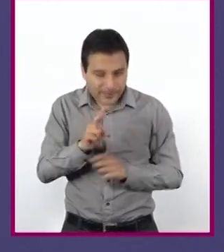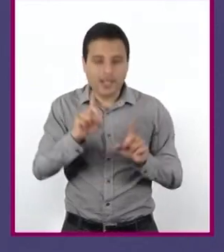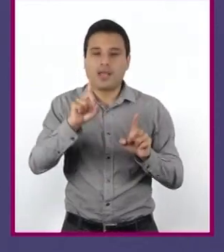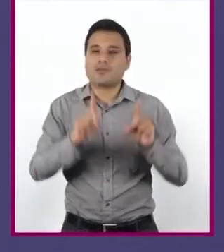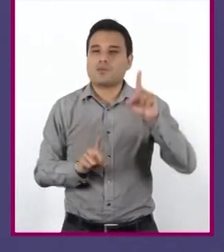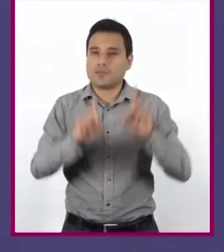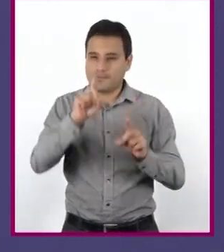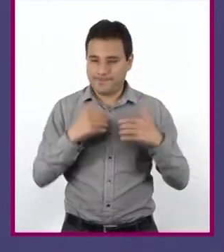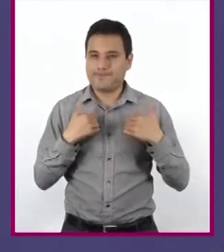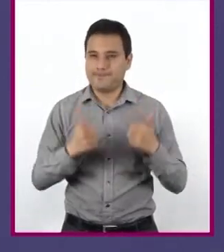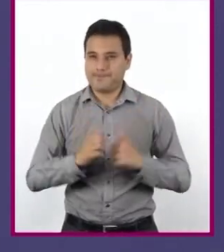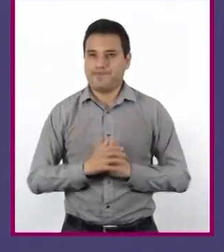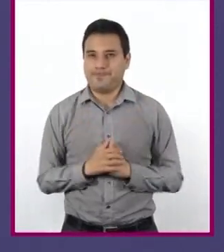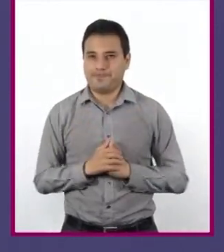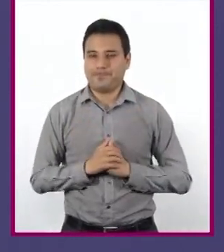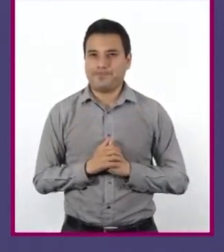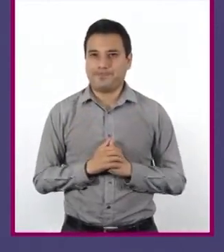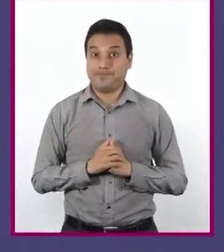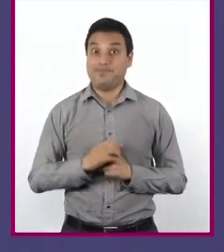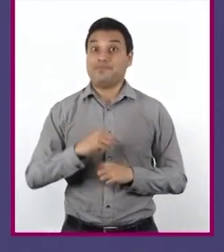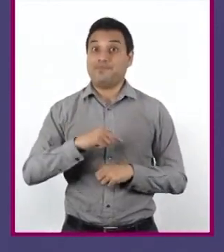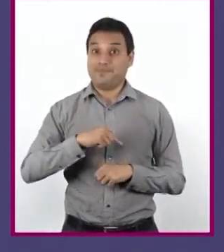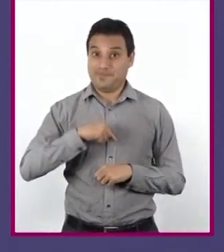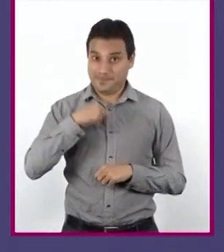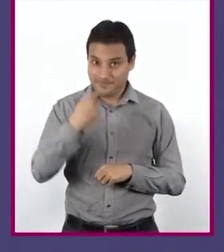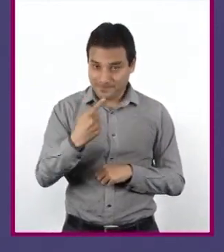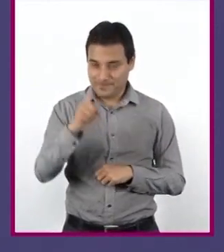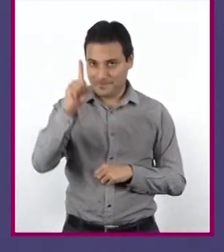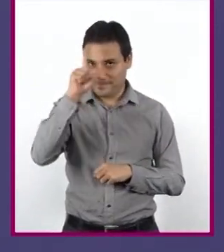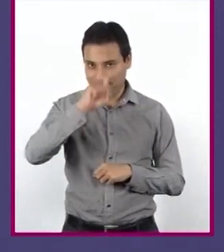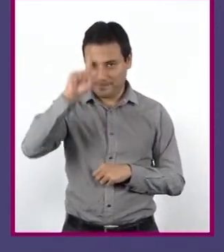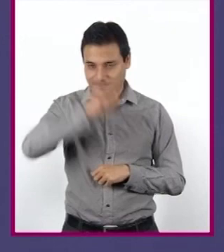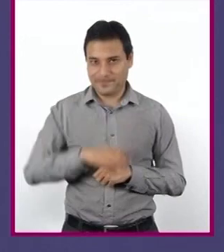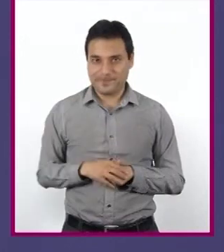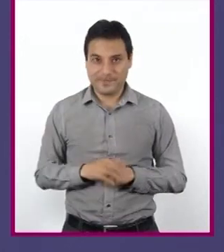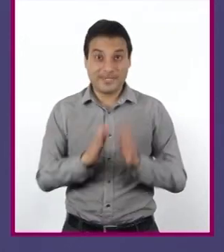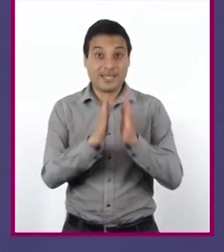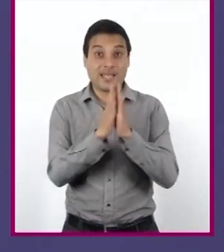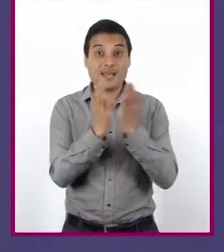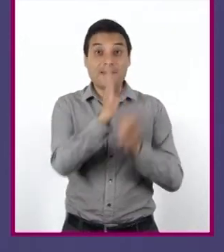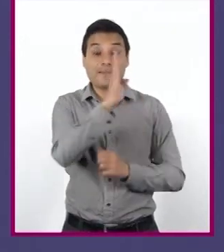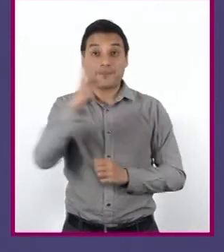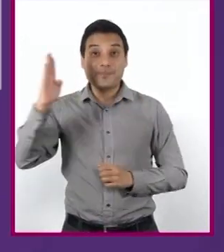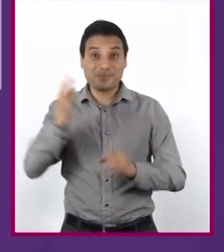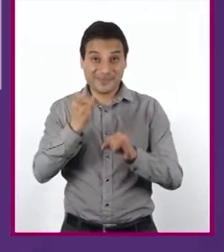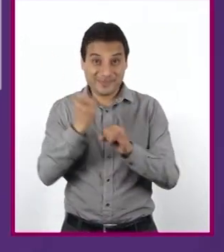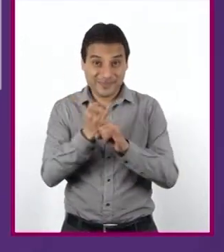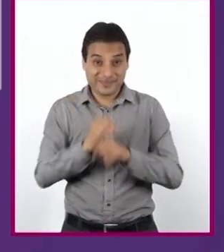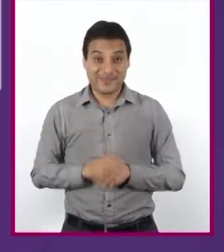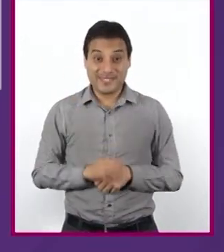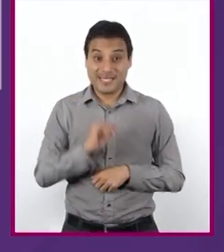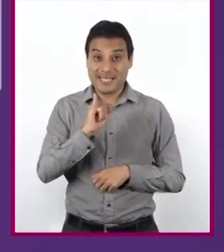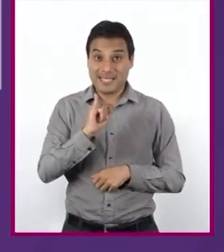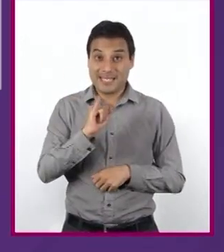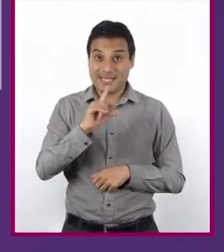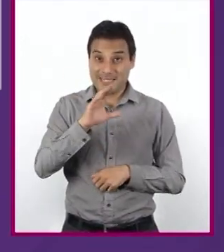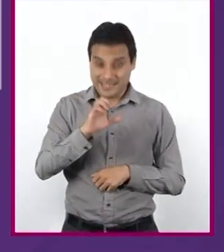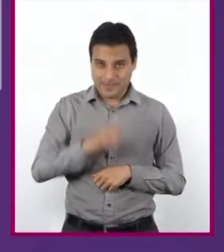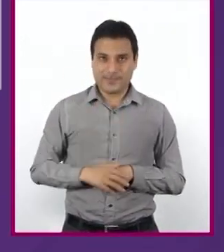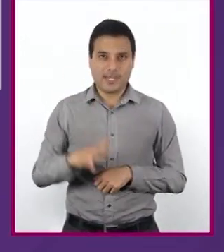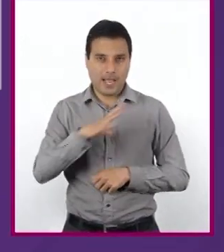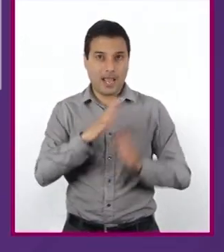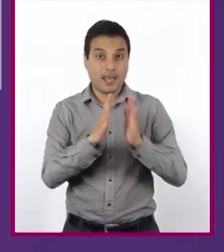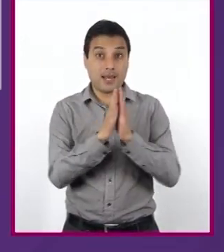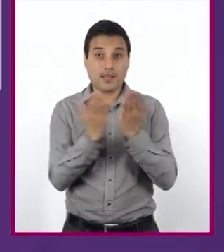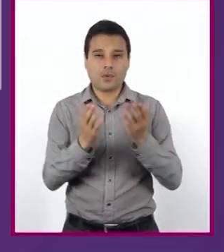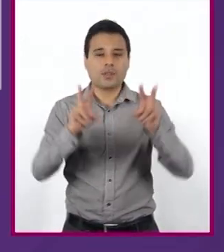duda. Les invitamos a leer de la Biblioteca Digital del ILSE el libro